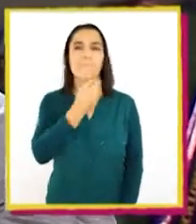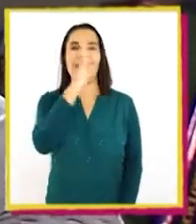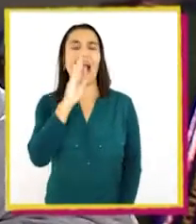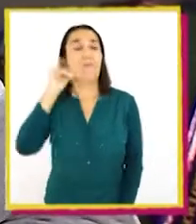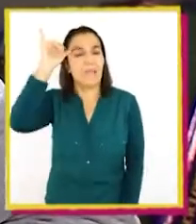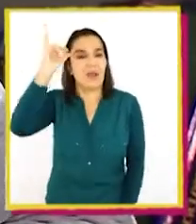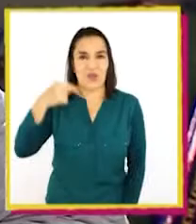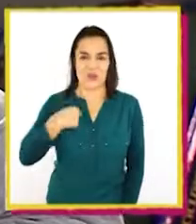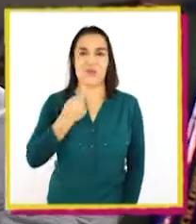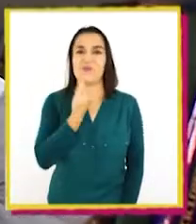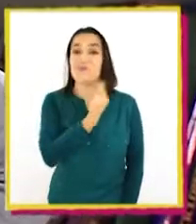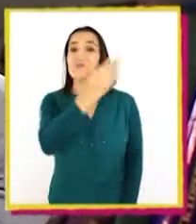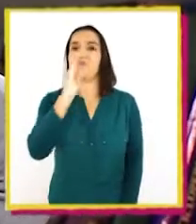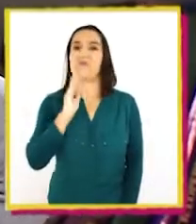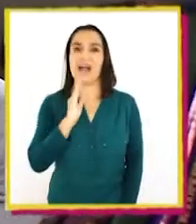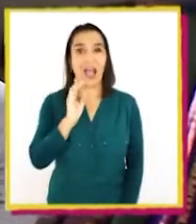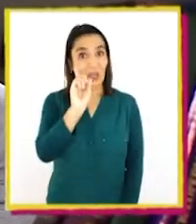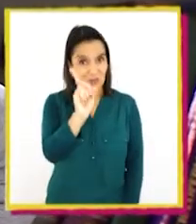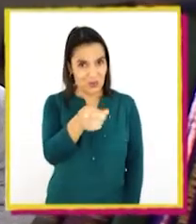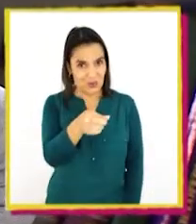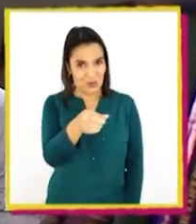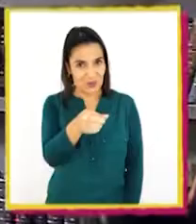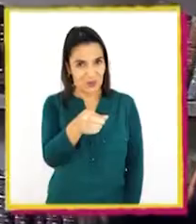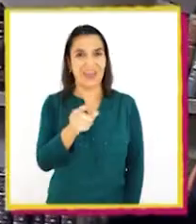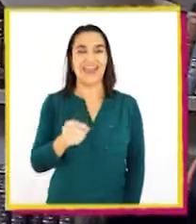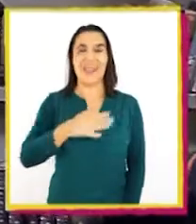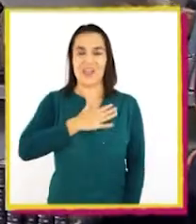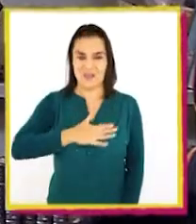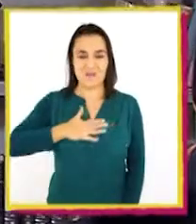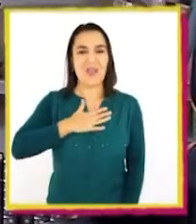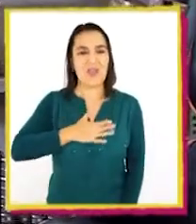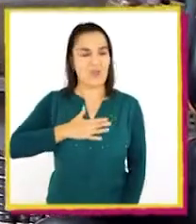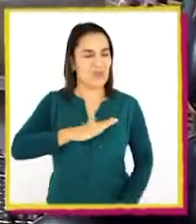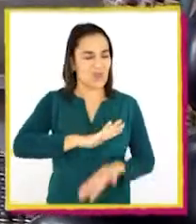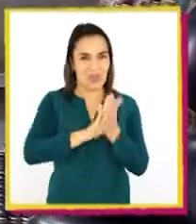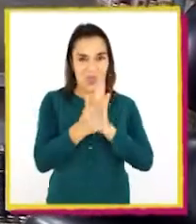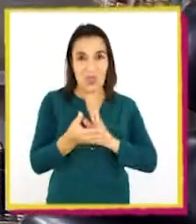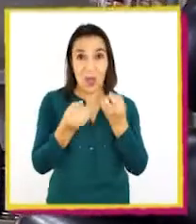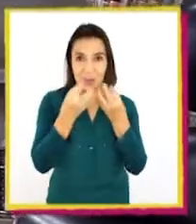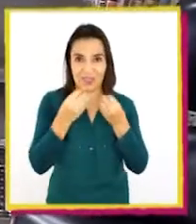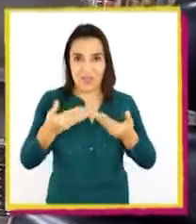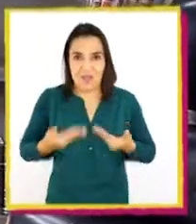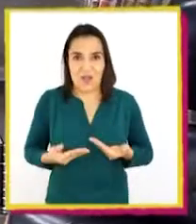soy Maca. ¿Y tú? Me